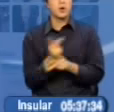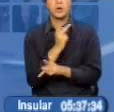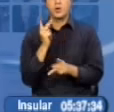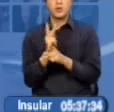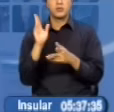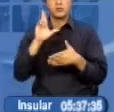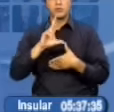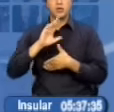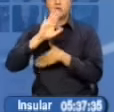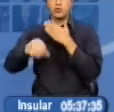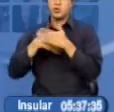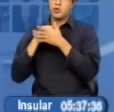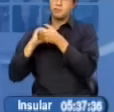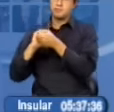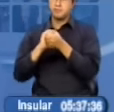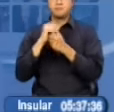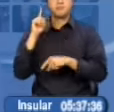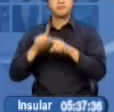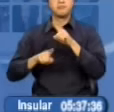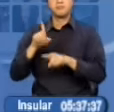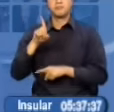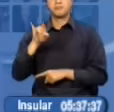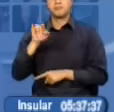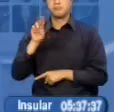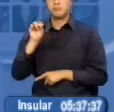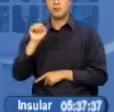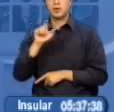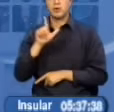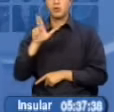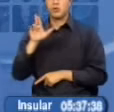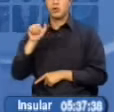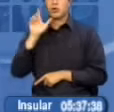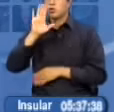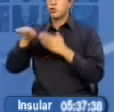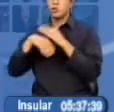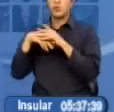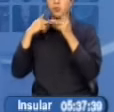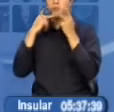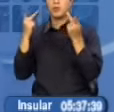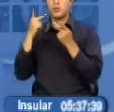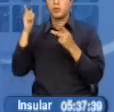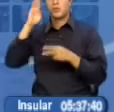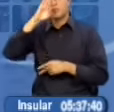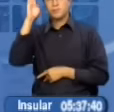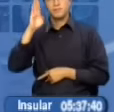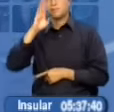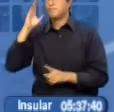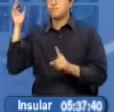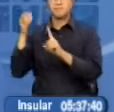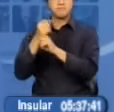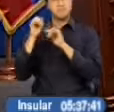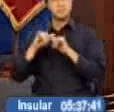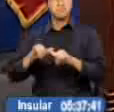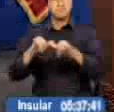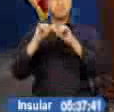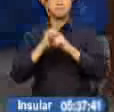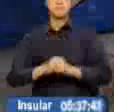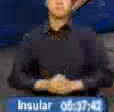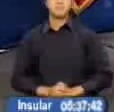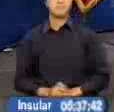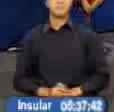toda nuestra en solidaridad con la compañera dilma con lula y con todo el pueblo brasileño hasta la victoria siempre